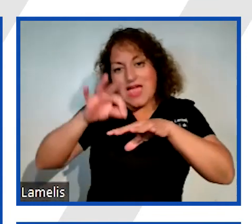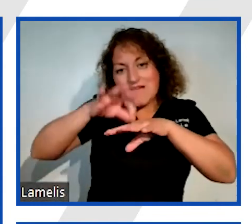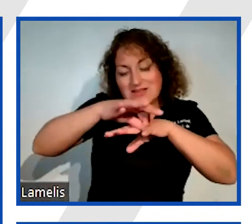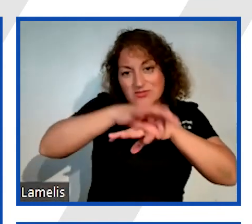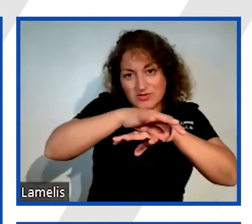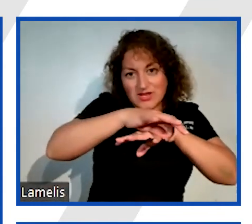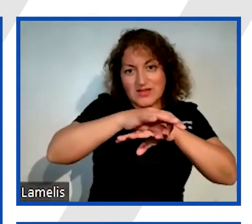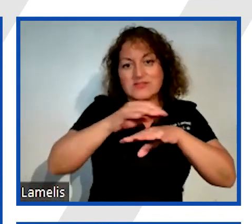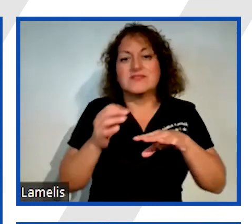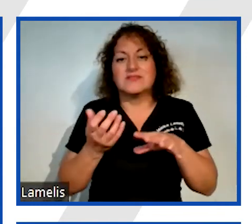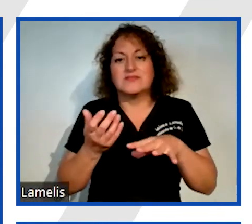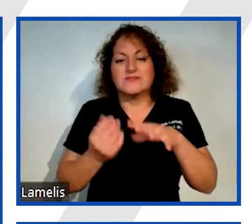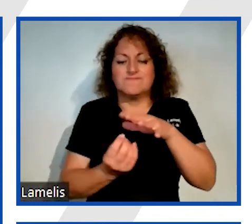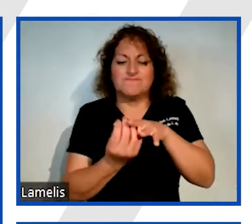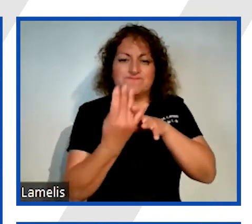ellos